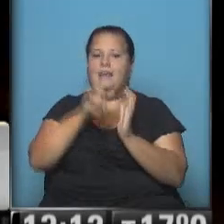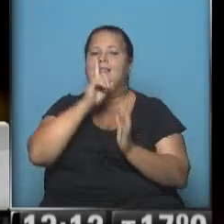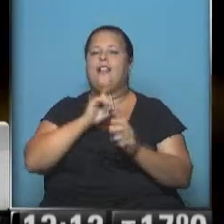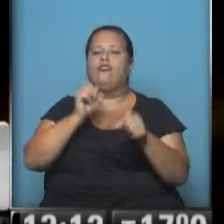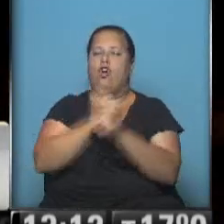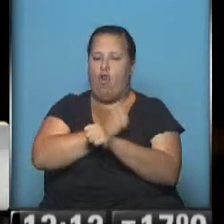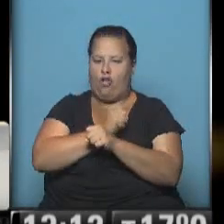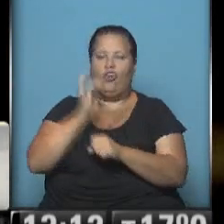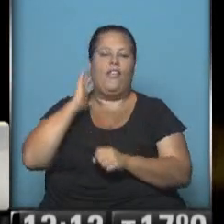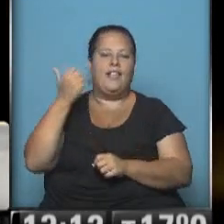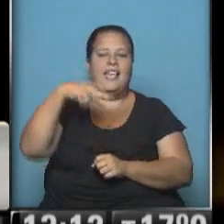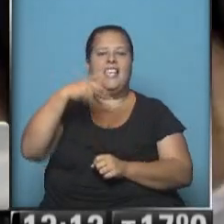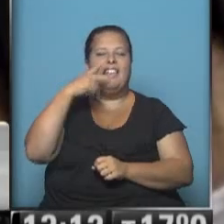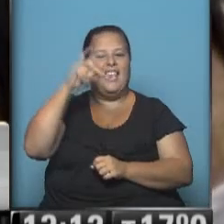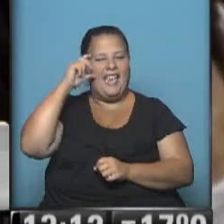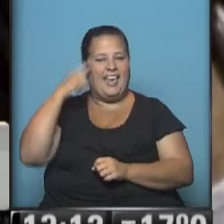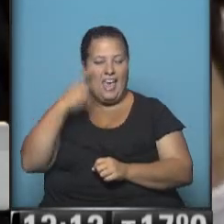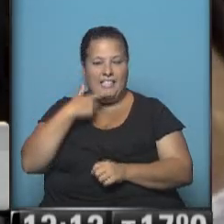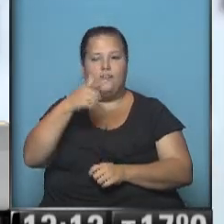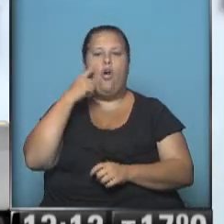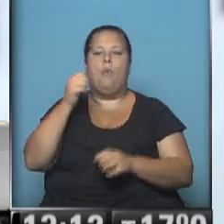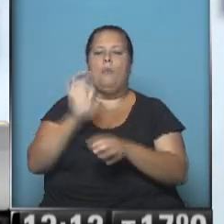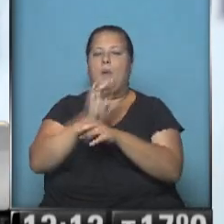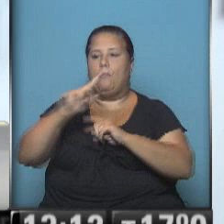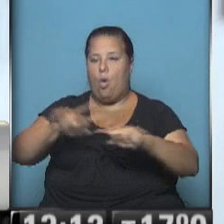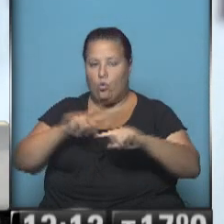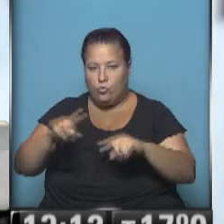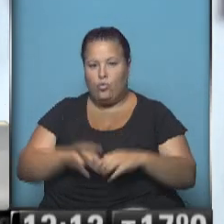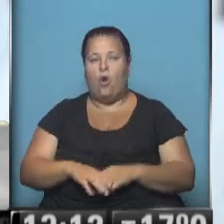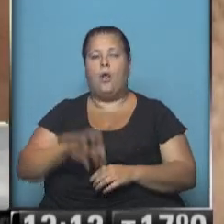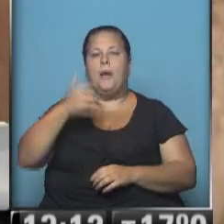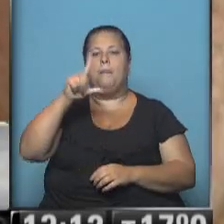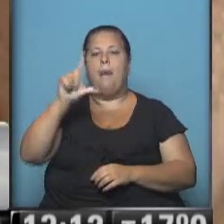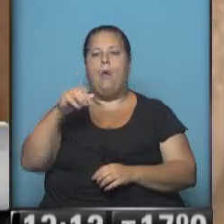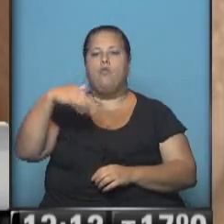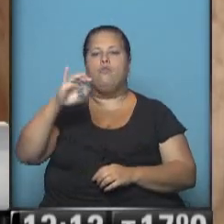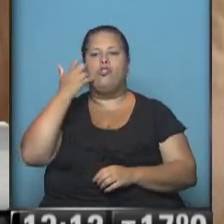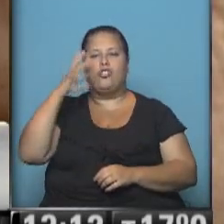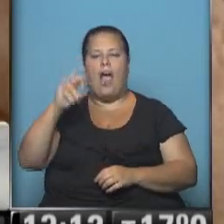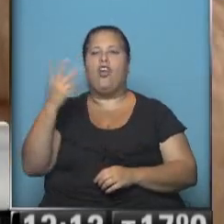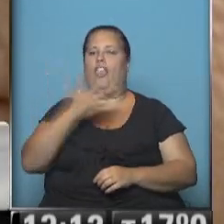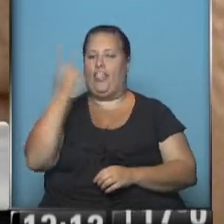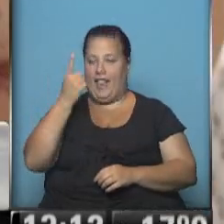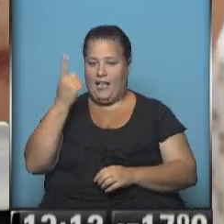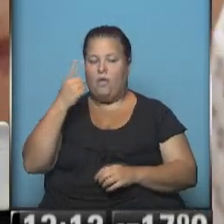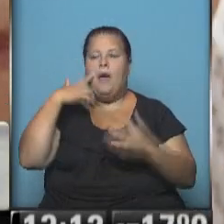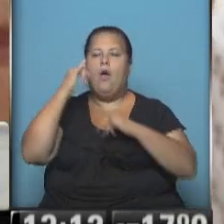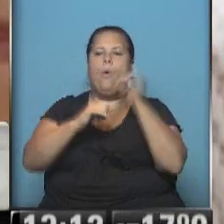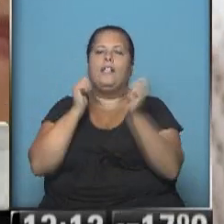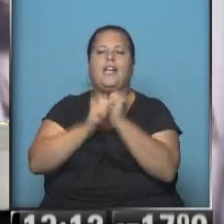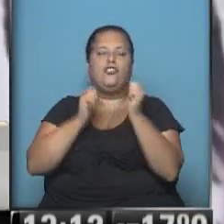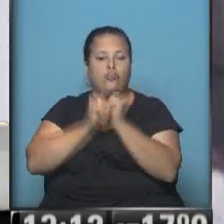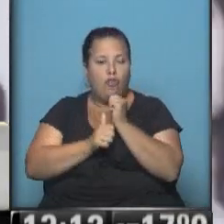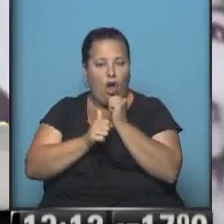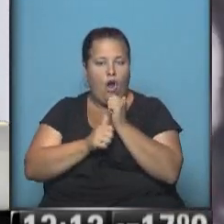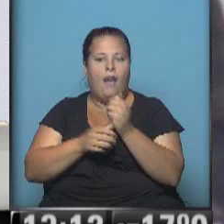Roto, 16 Nikkeis, con Antonio Cervi como productor del filme y Pablo Moyanos como director, para rescatar la historia